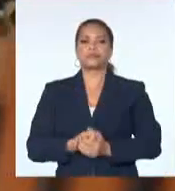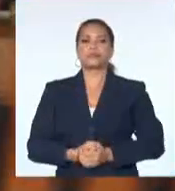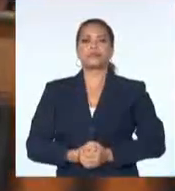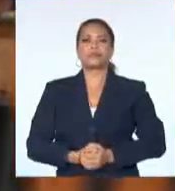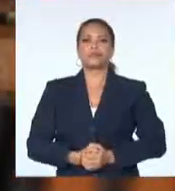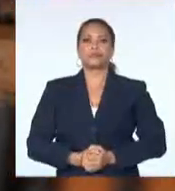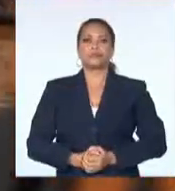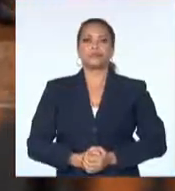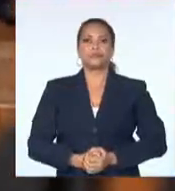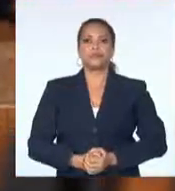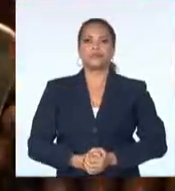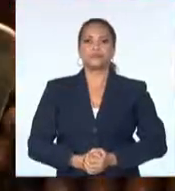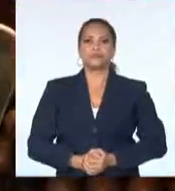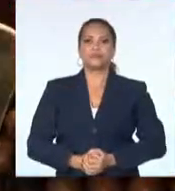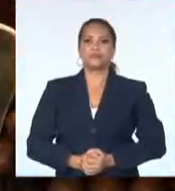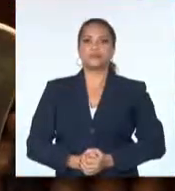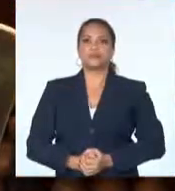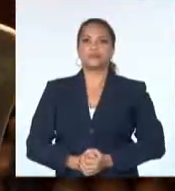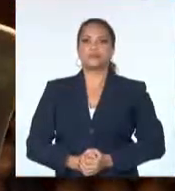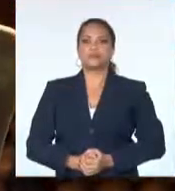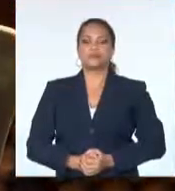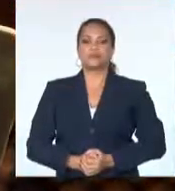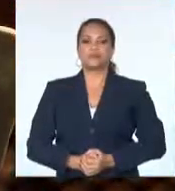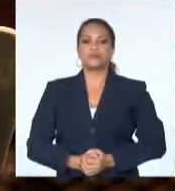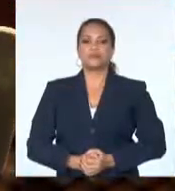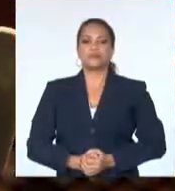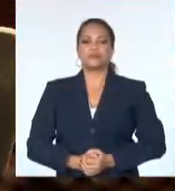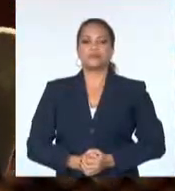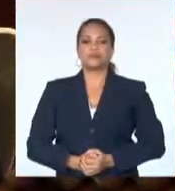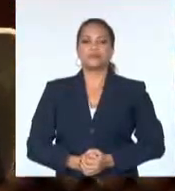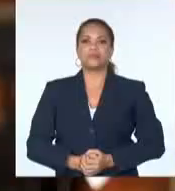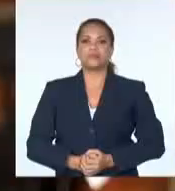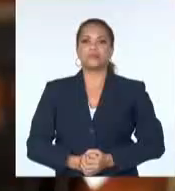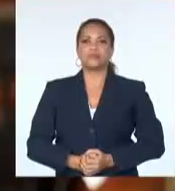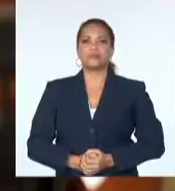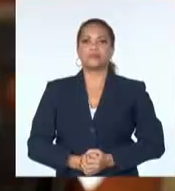camarógrafo Santiago Martí y Dailin Herrera Vallar, Canal Cubano de Noticias.